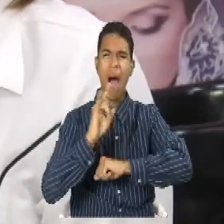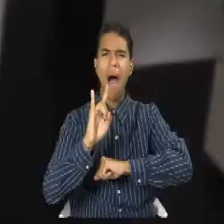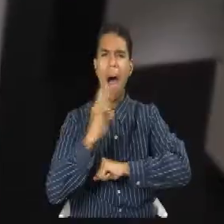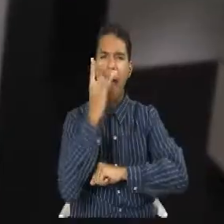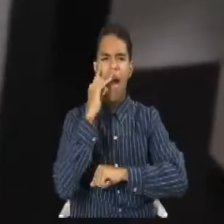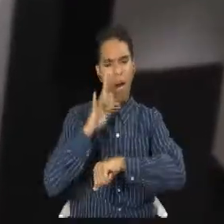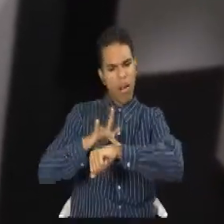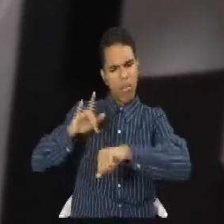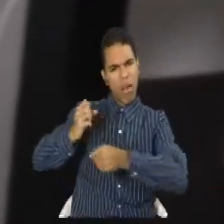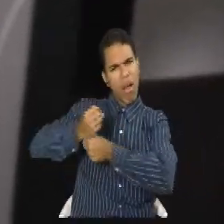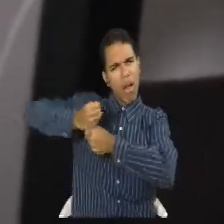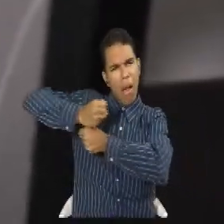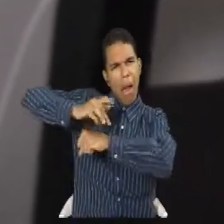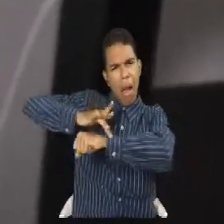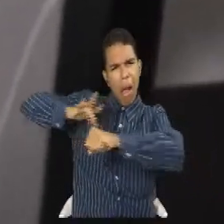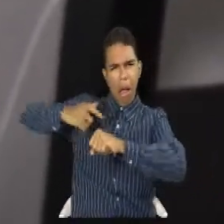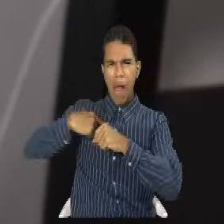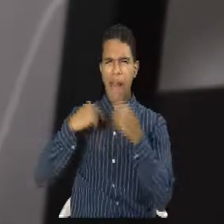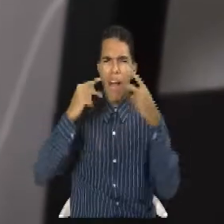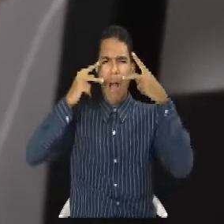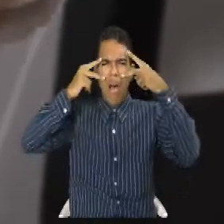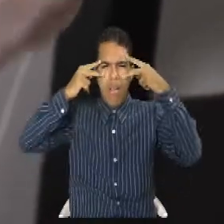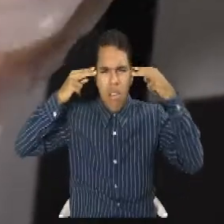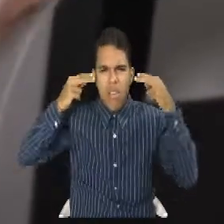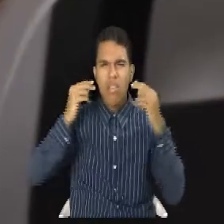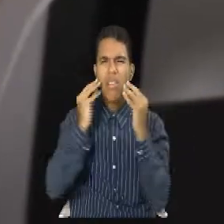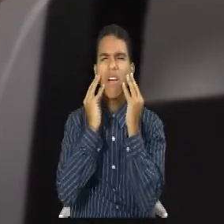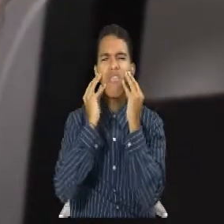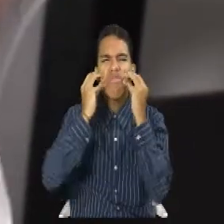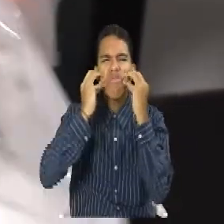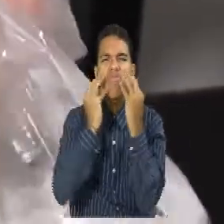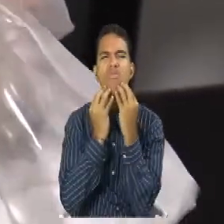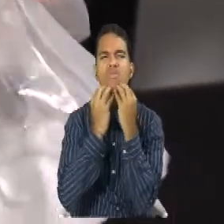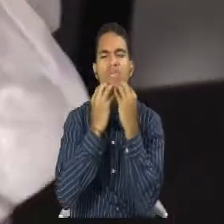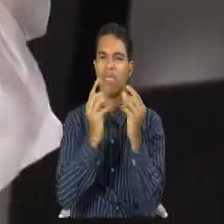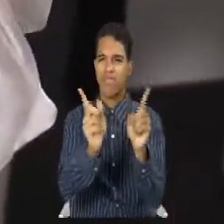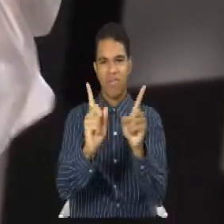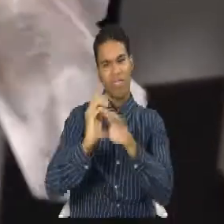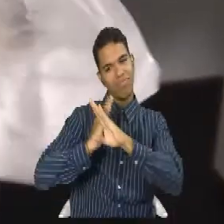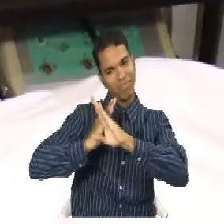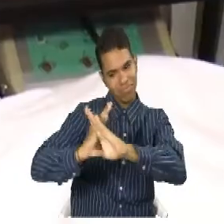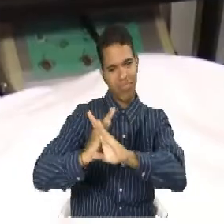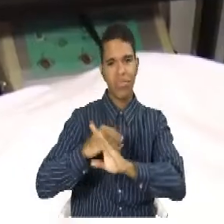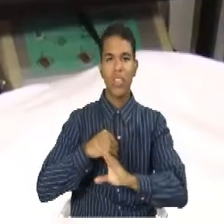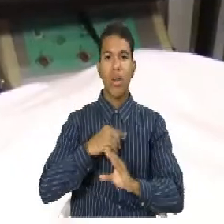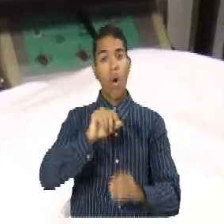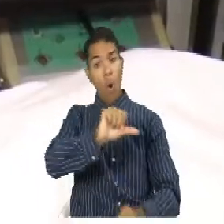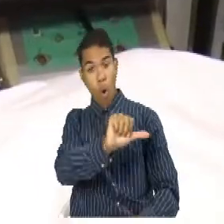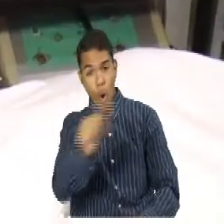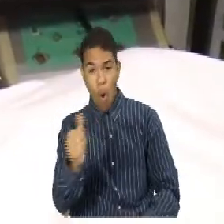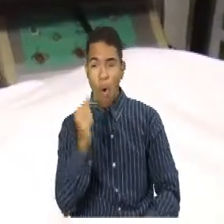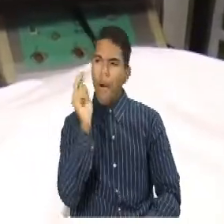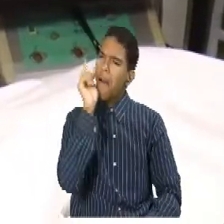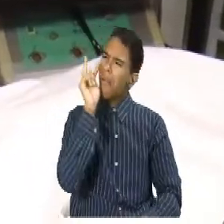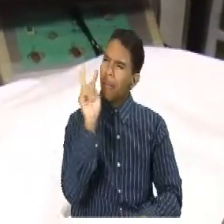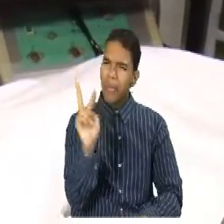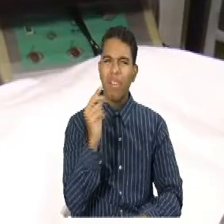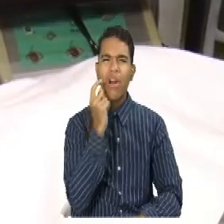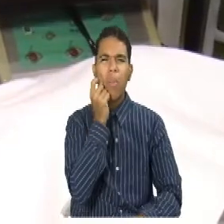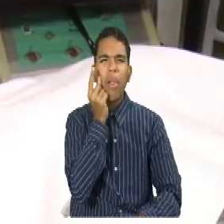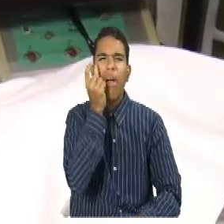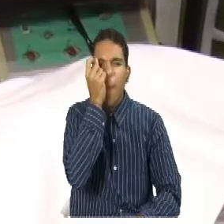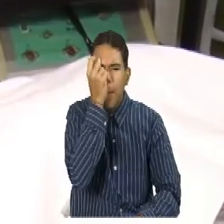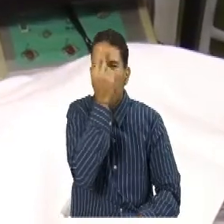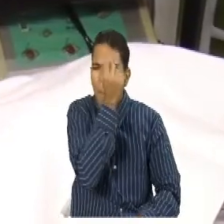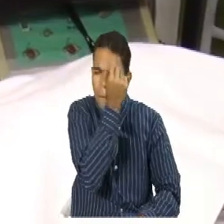temprana edad. Es perfectamente viable también, sobre todo en esas pieles maduras, pieles con cicatrices de acné,